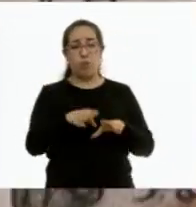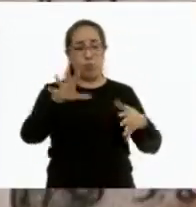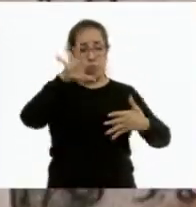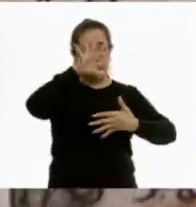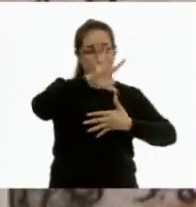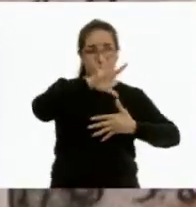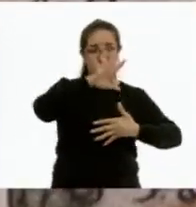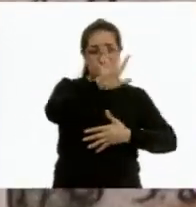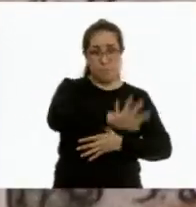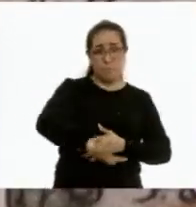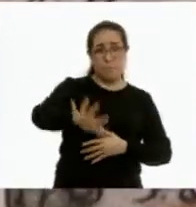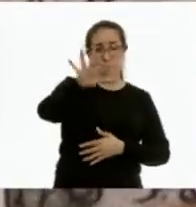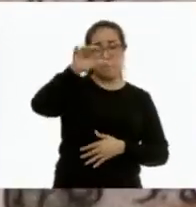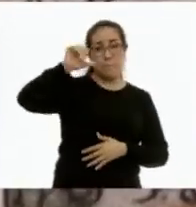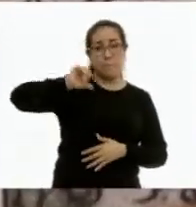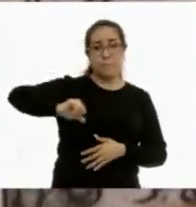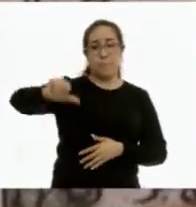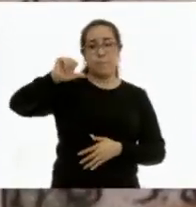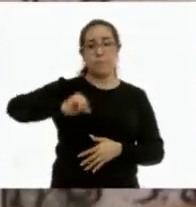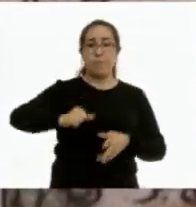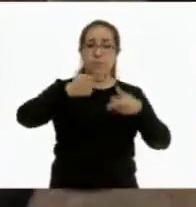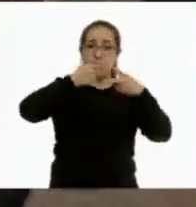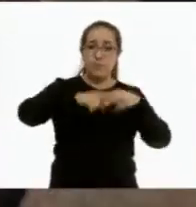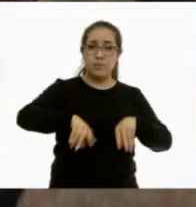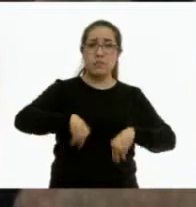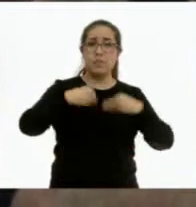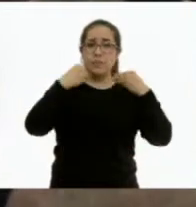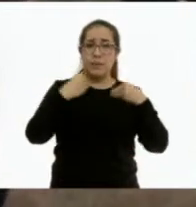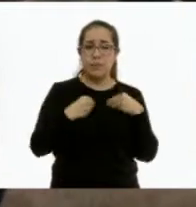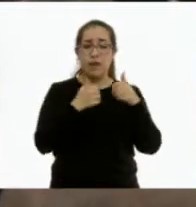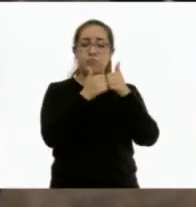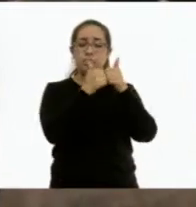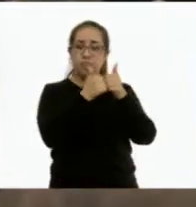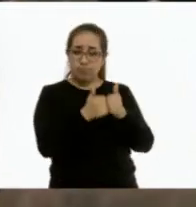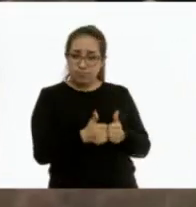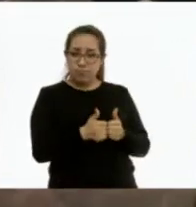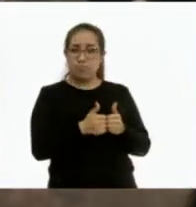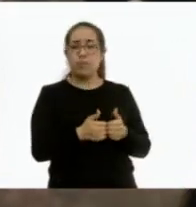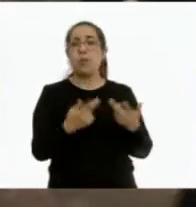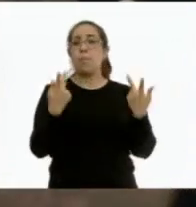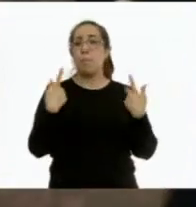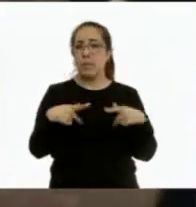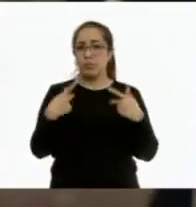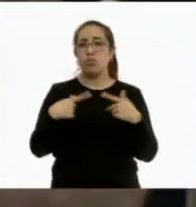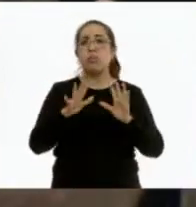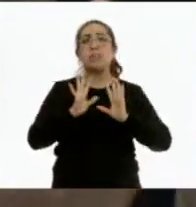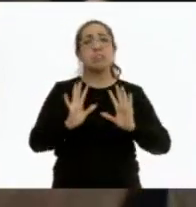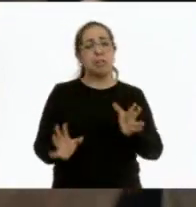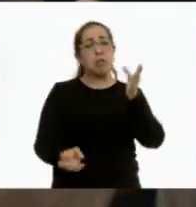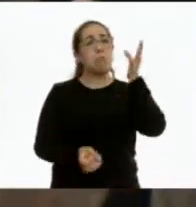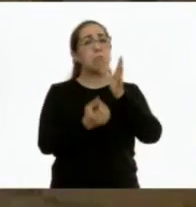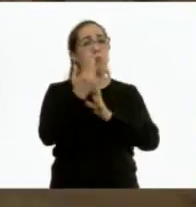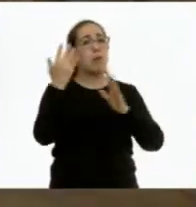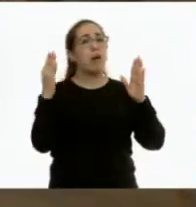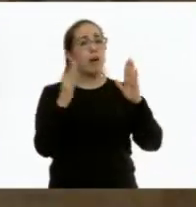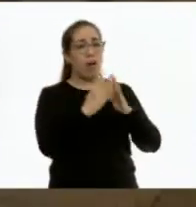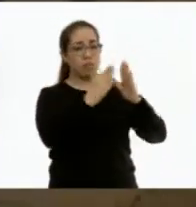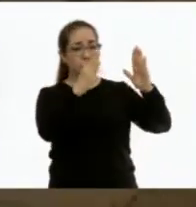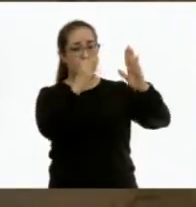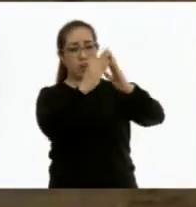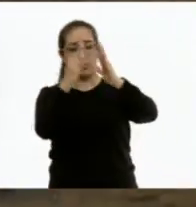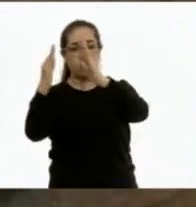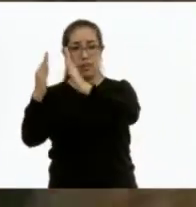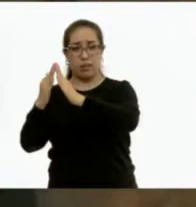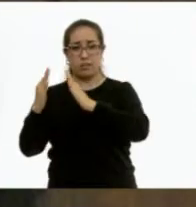Se generalizó la vida sedentaria, surgió la cerámica y la mayoría de la población comenzó a vivir en aldeas formadas por un grupo